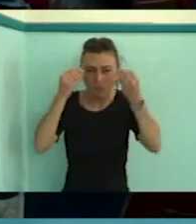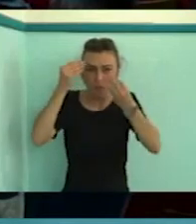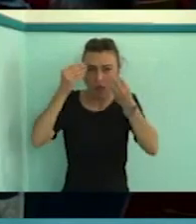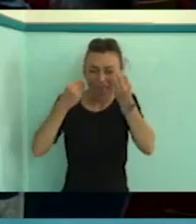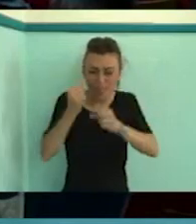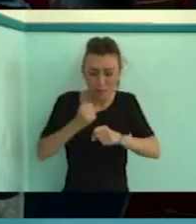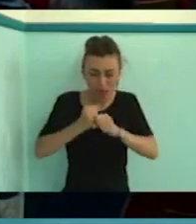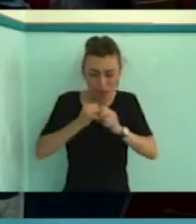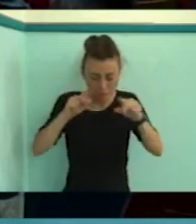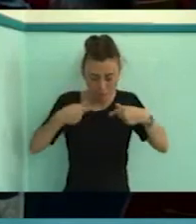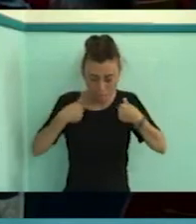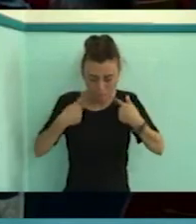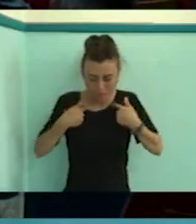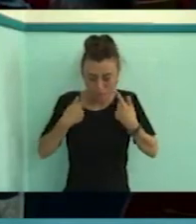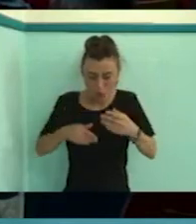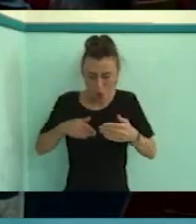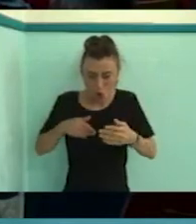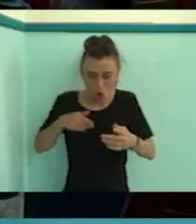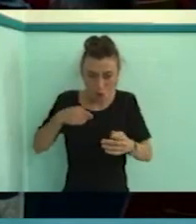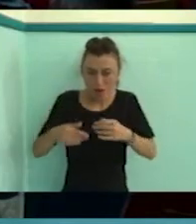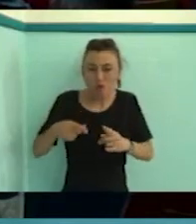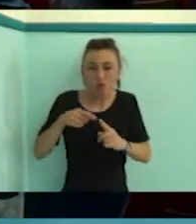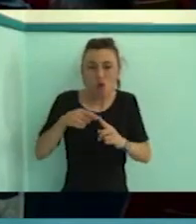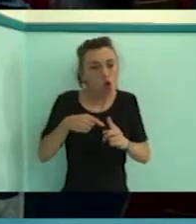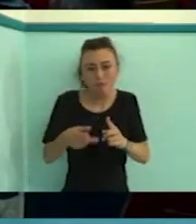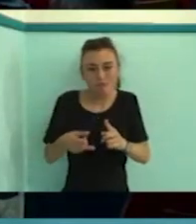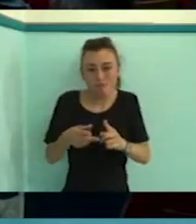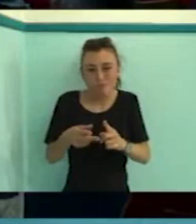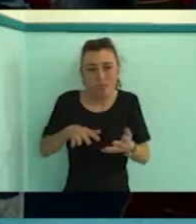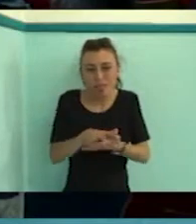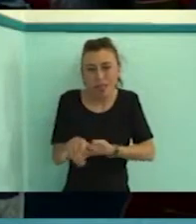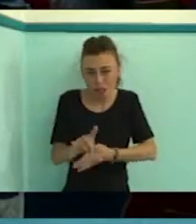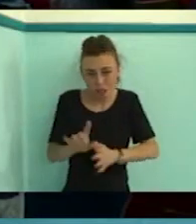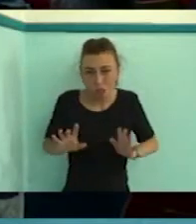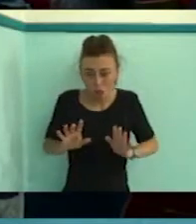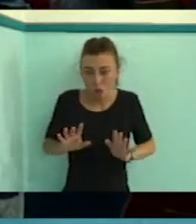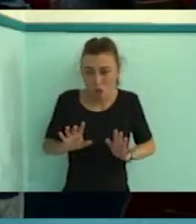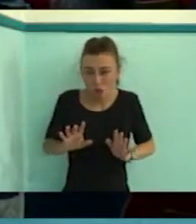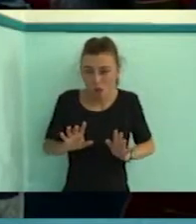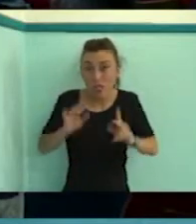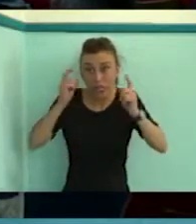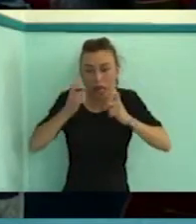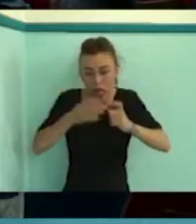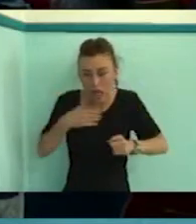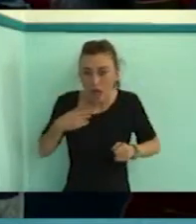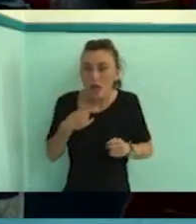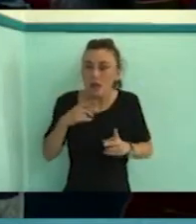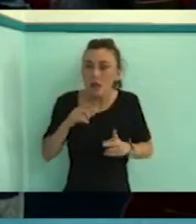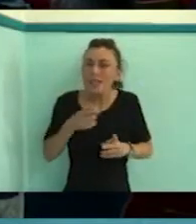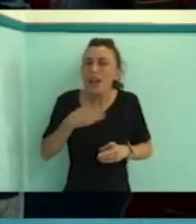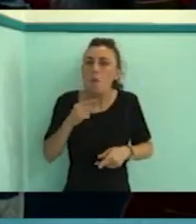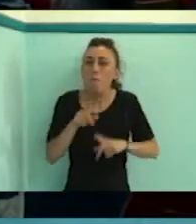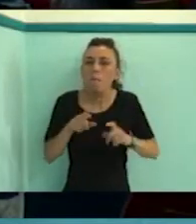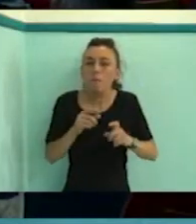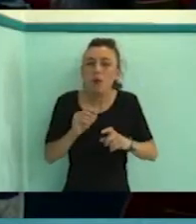Reproducir y y también intentar lo que pasa que sí que y es en lo que quería preguntarte primero el conflicto con uno mismo de